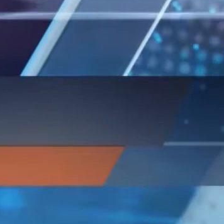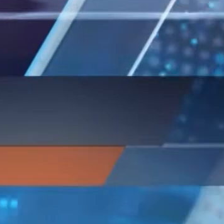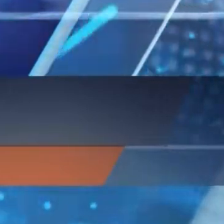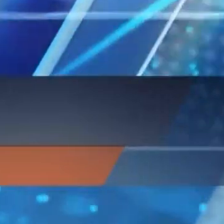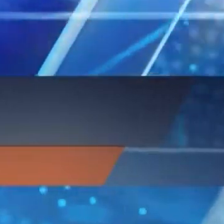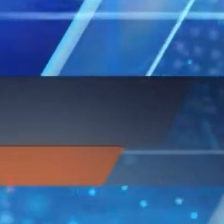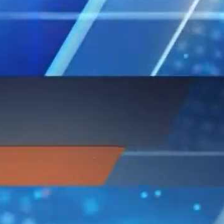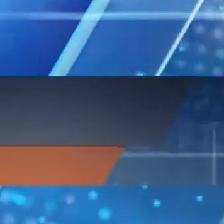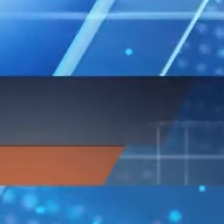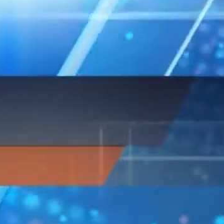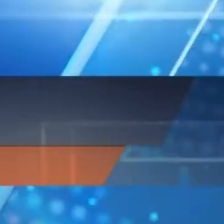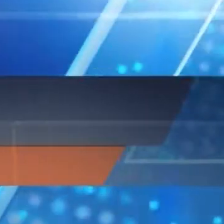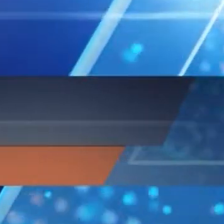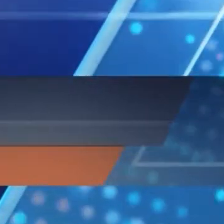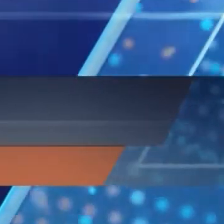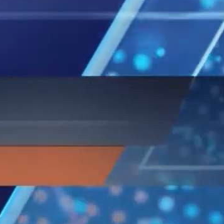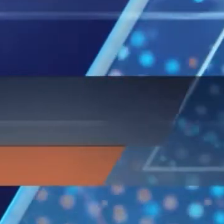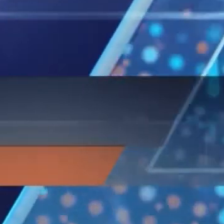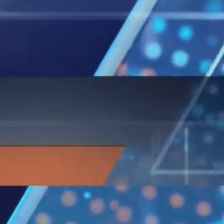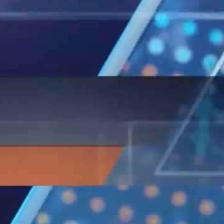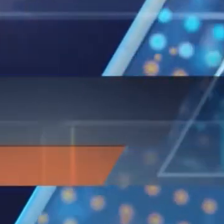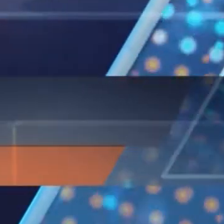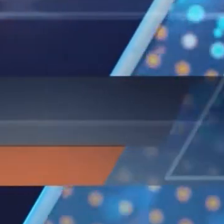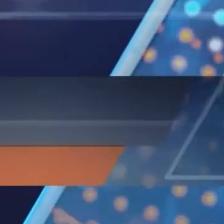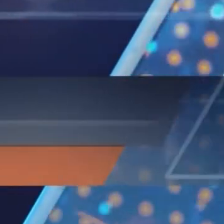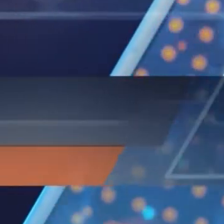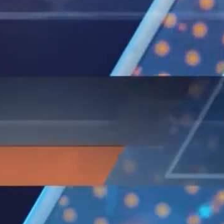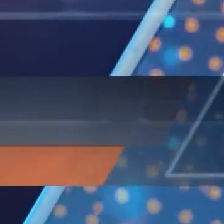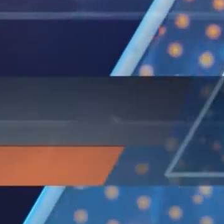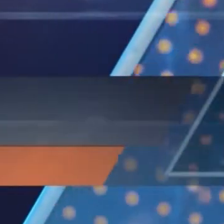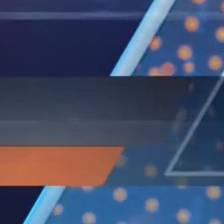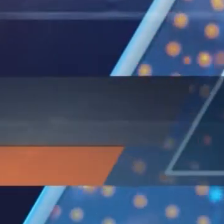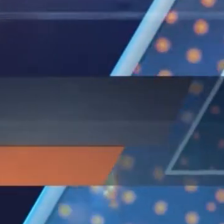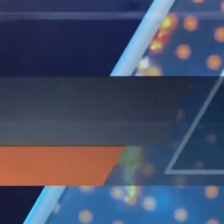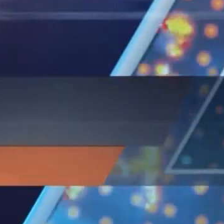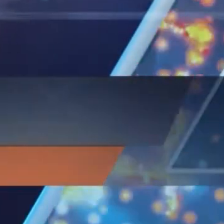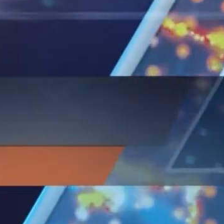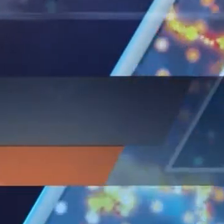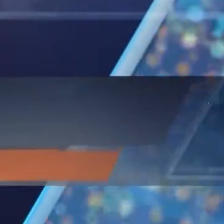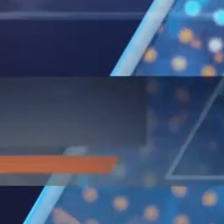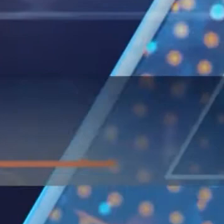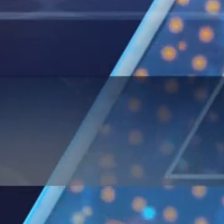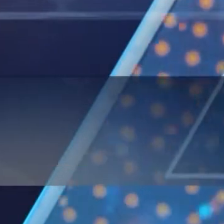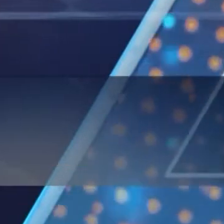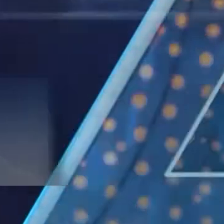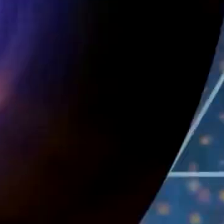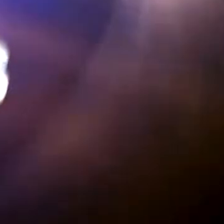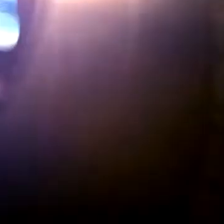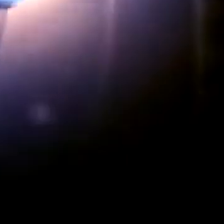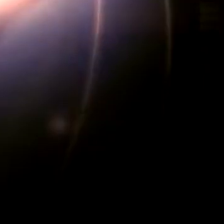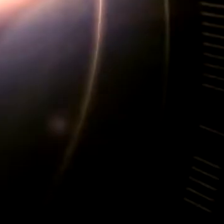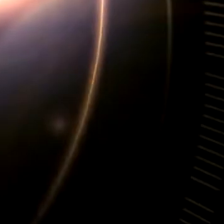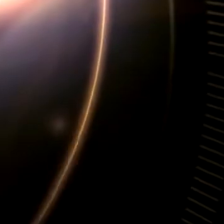Las noticias del suroccidente colombiano están en Telepacífico Noticias. Estos son nuestros